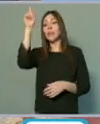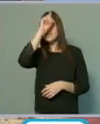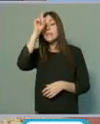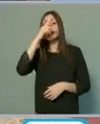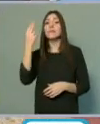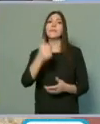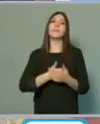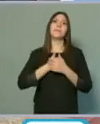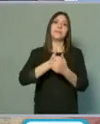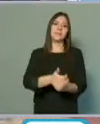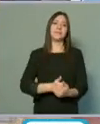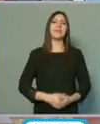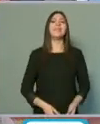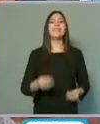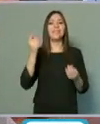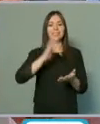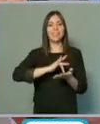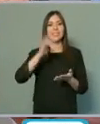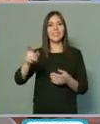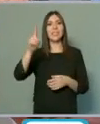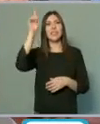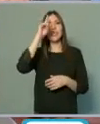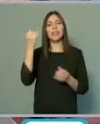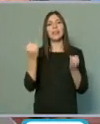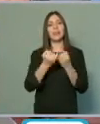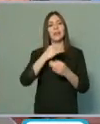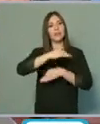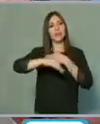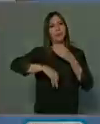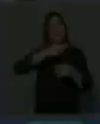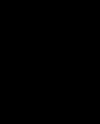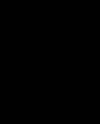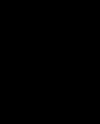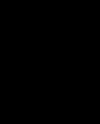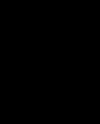Claro que sí, ahí Gracias. estamos, Ricardo, para acompañarlos, por supuesto, a todos ahí en casa. Muchísimas gracias.